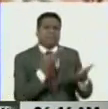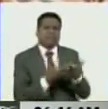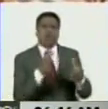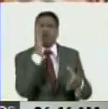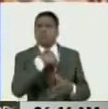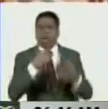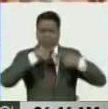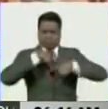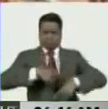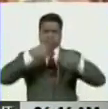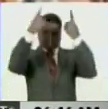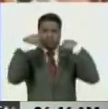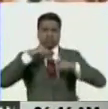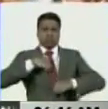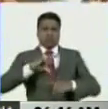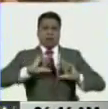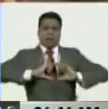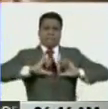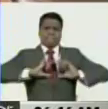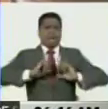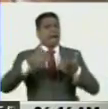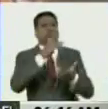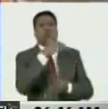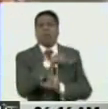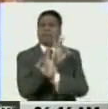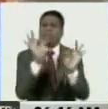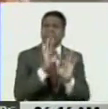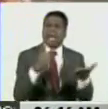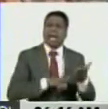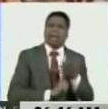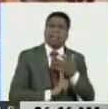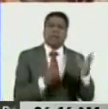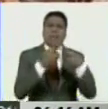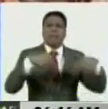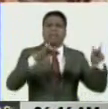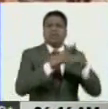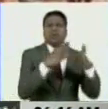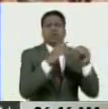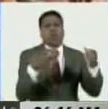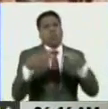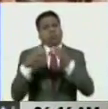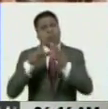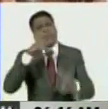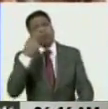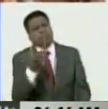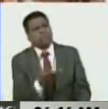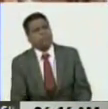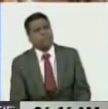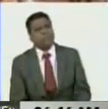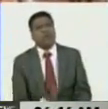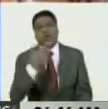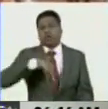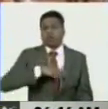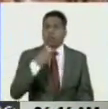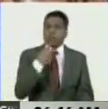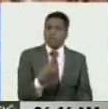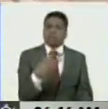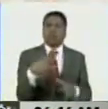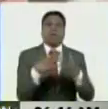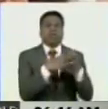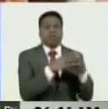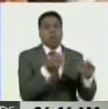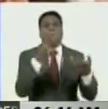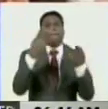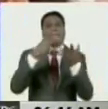poco tratar de desmotivar para la validación de los partidos. Sin embargo, se lo hemos hablado a todos, esto es parte